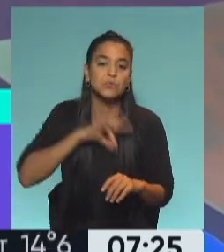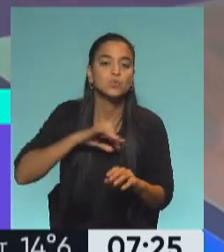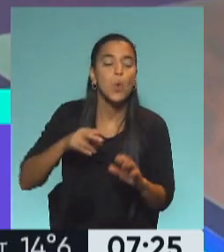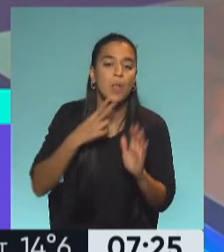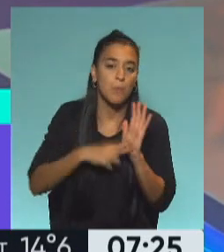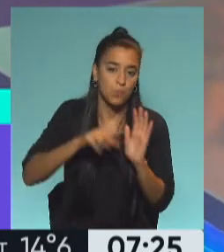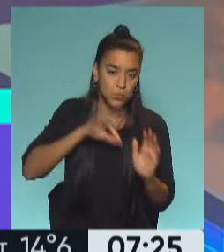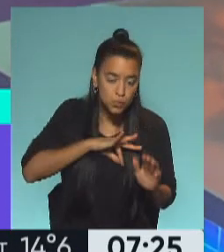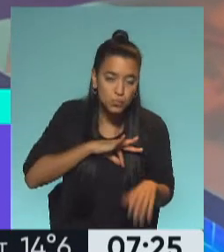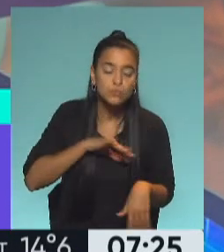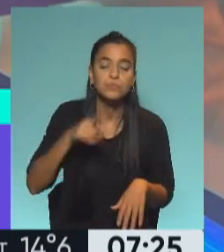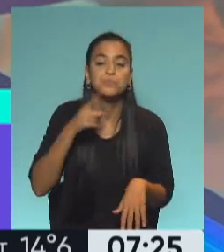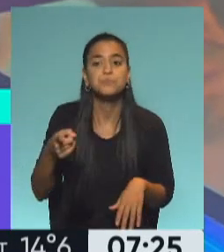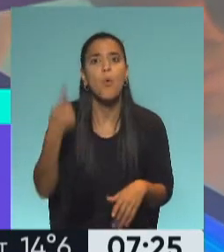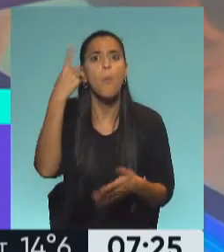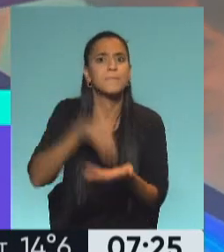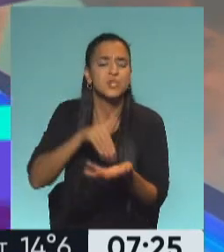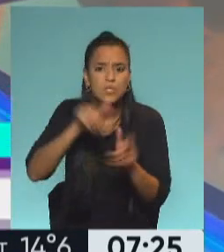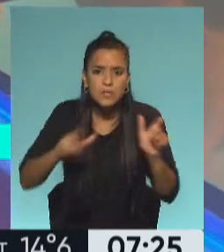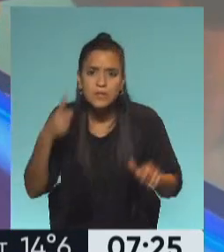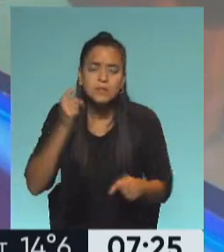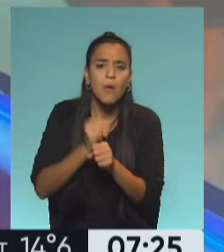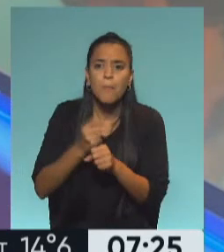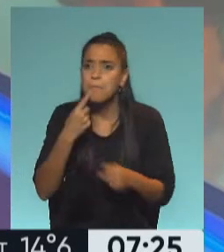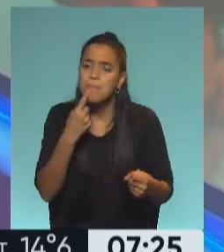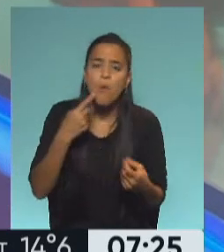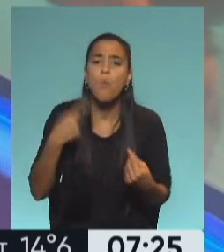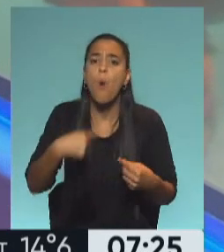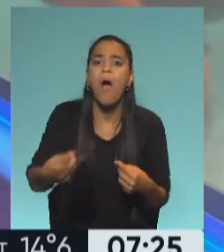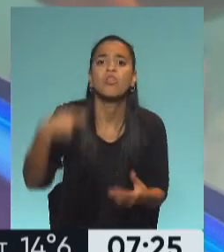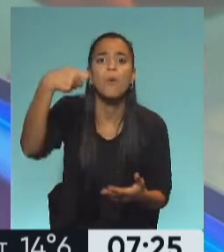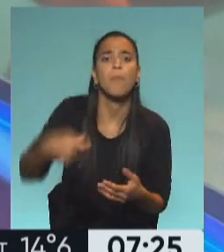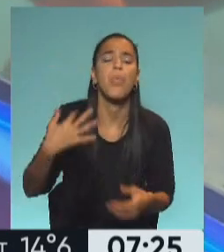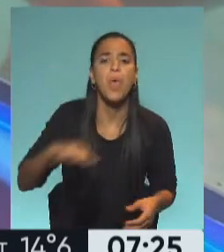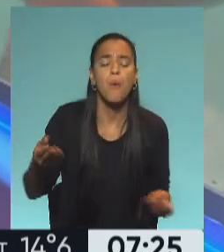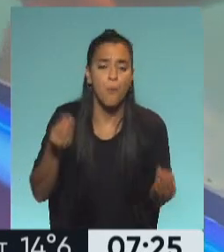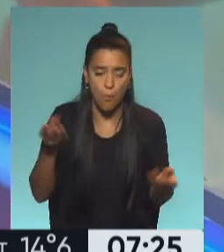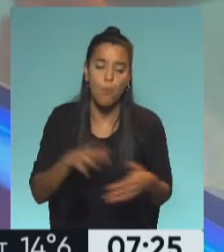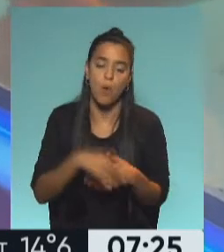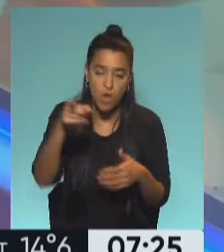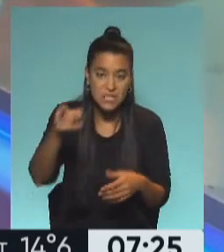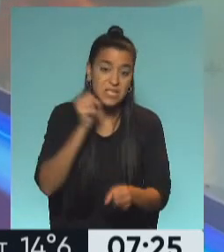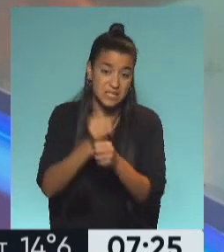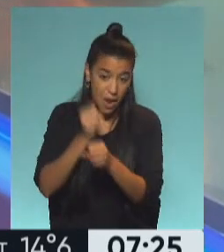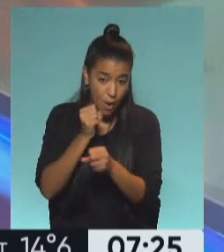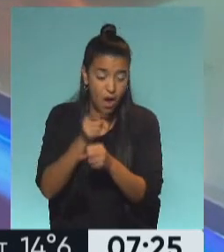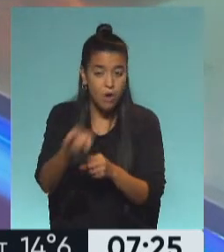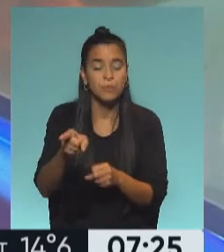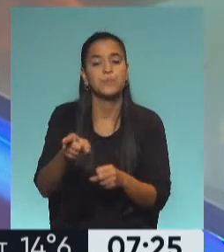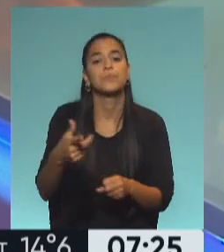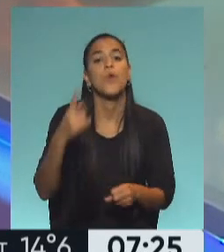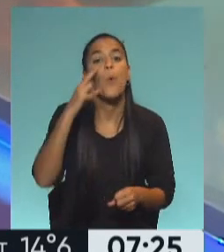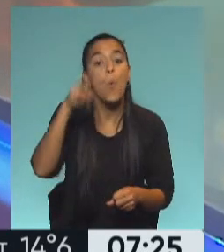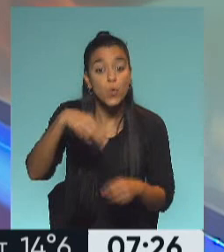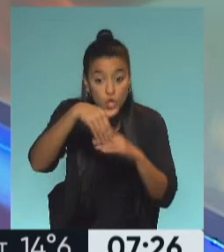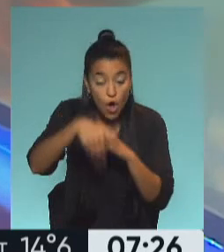de trabajadores, preguntándose, bueno, se aprobó en el Congreso, ¿cuándo me impacta, no? Bueno, esos trabajadores a partir de